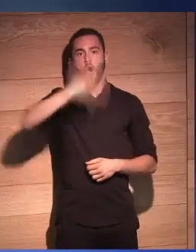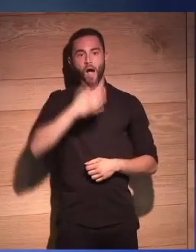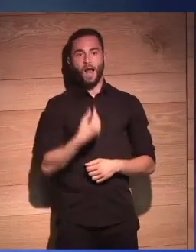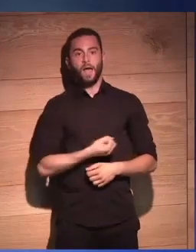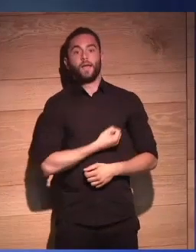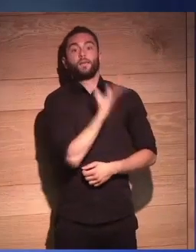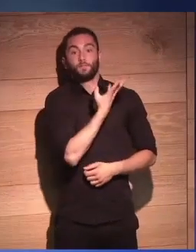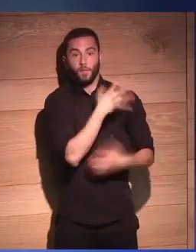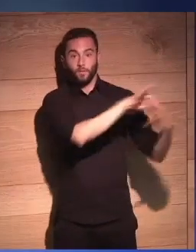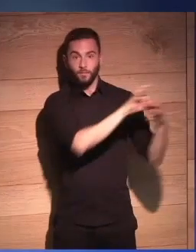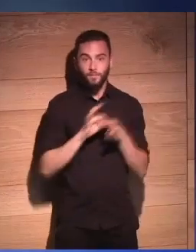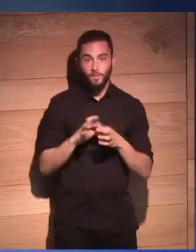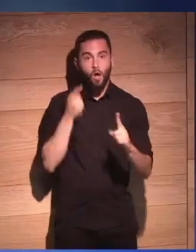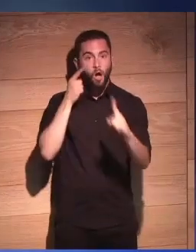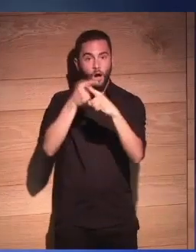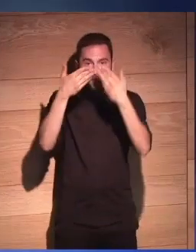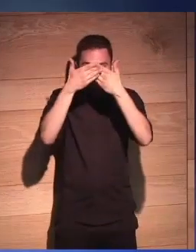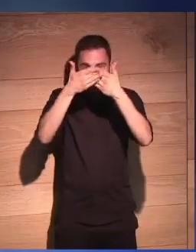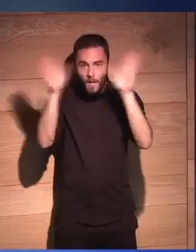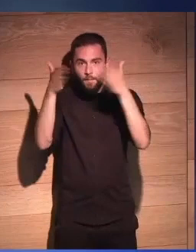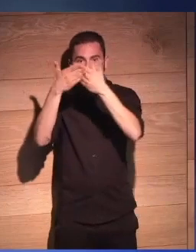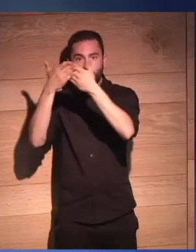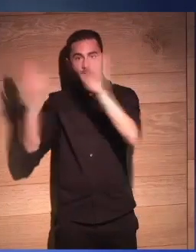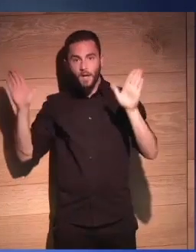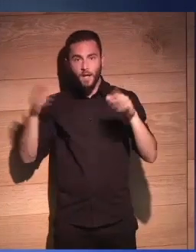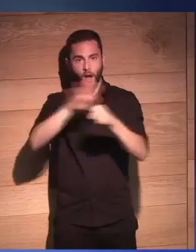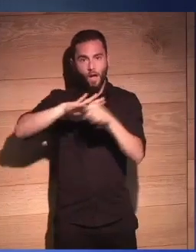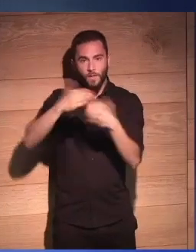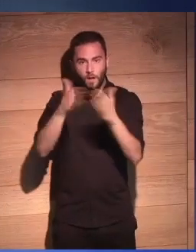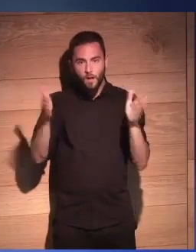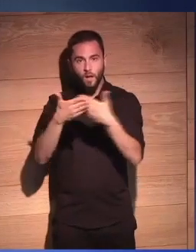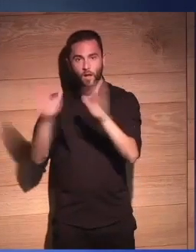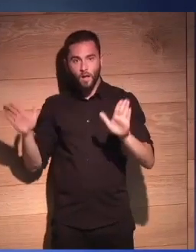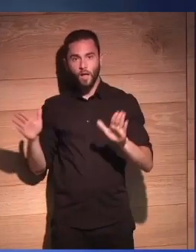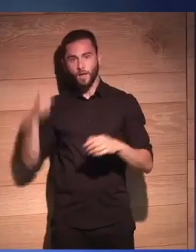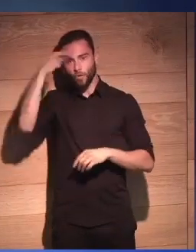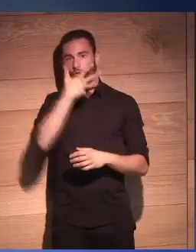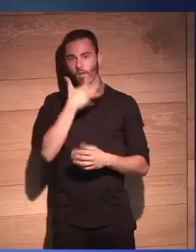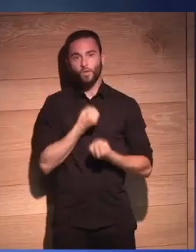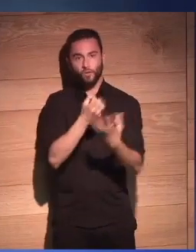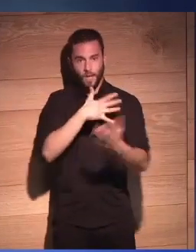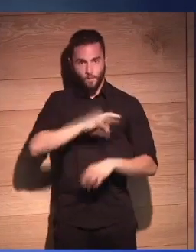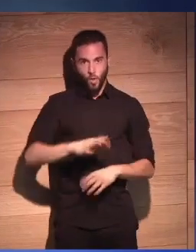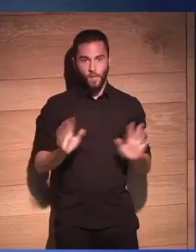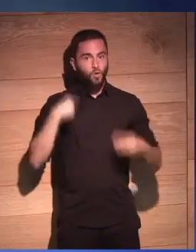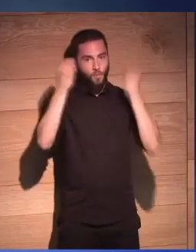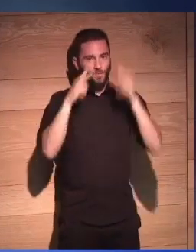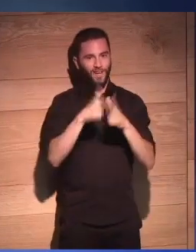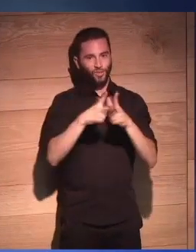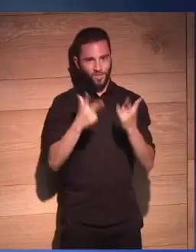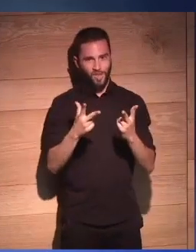para abrir más terrenos en los cuales podemos transmitir ese conocimiento. Pero yo creo que para una